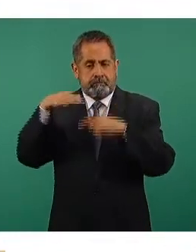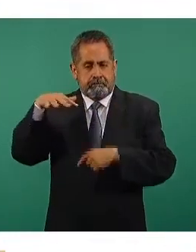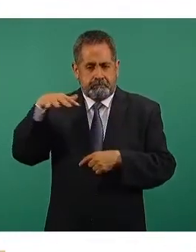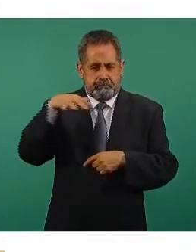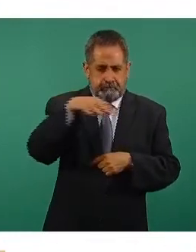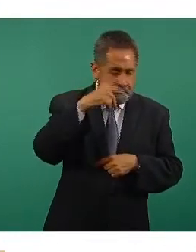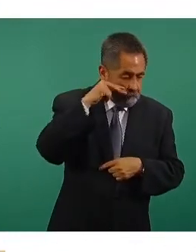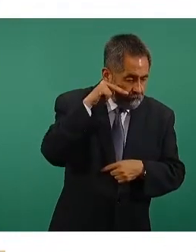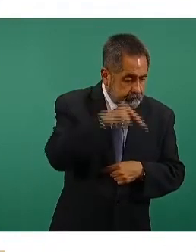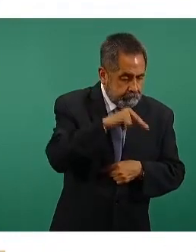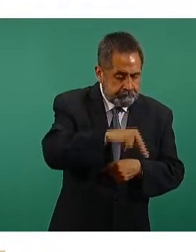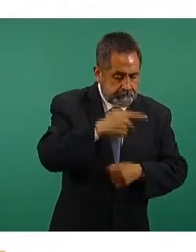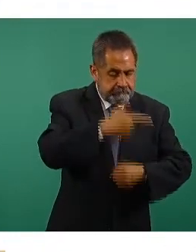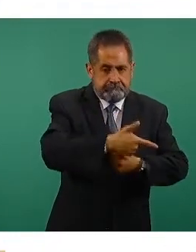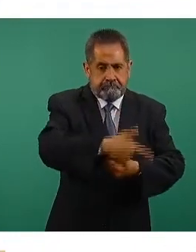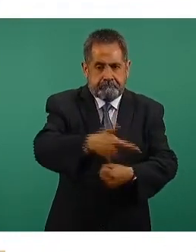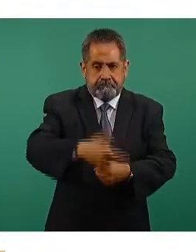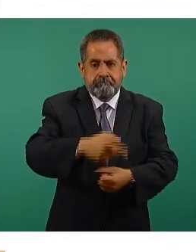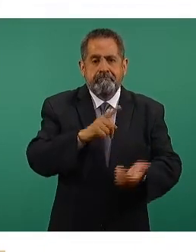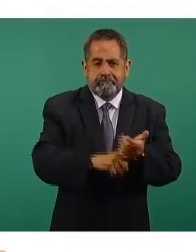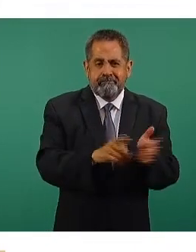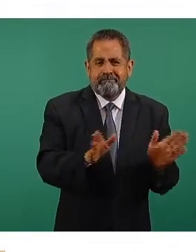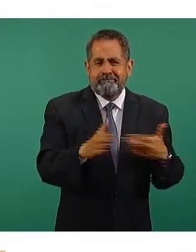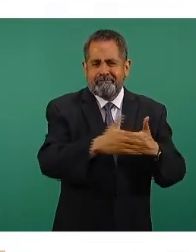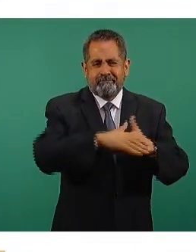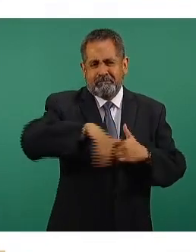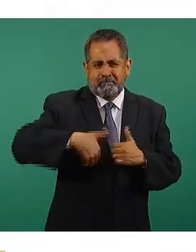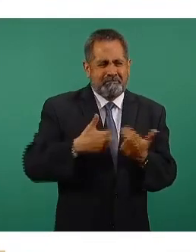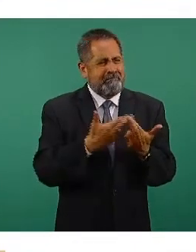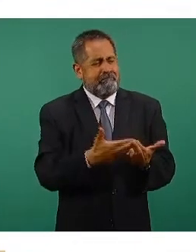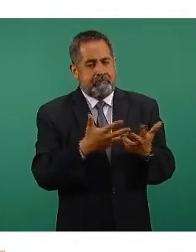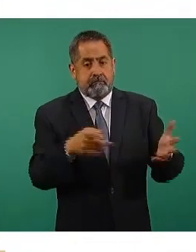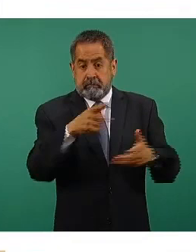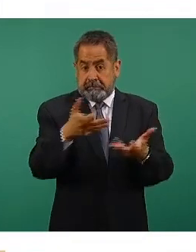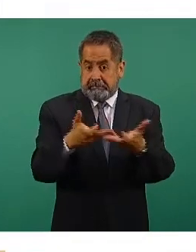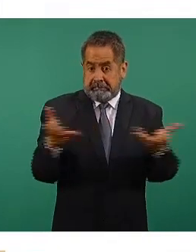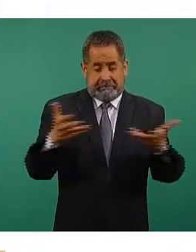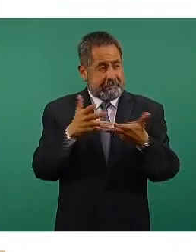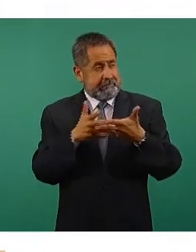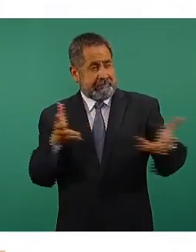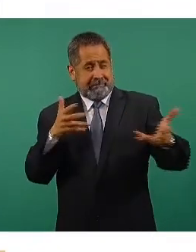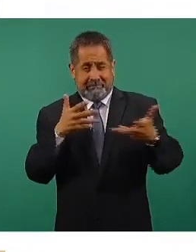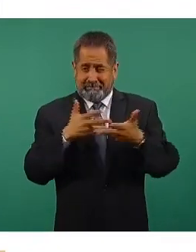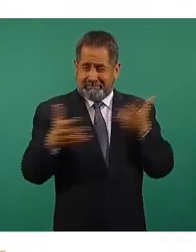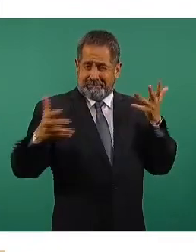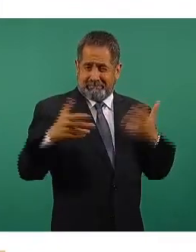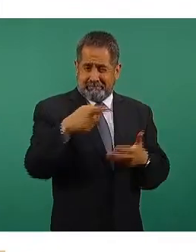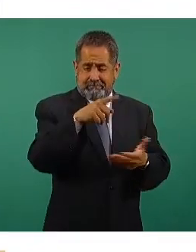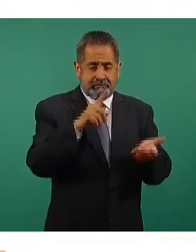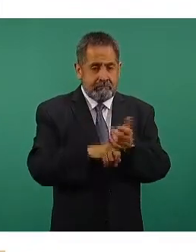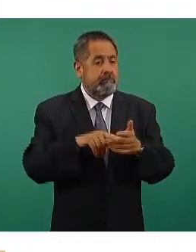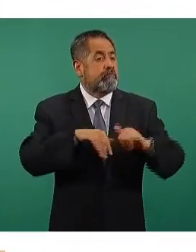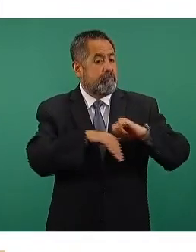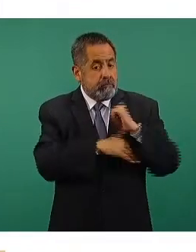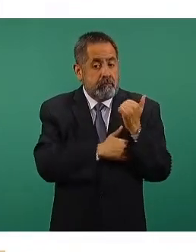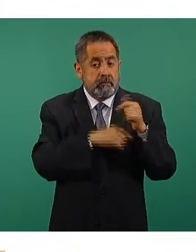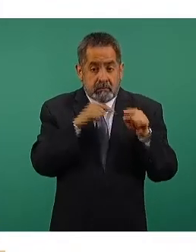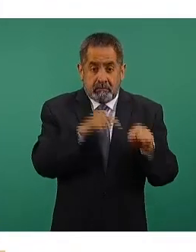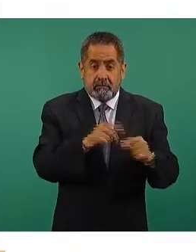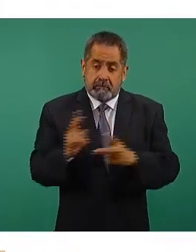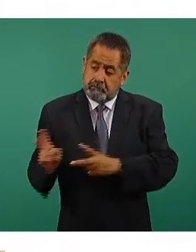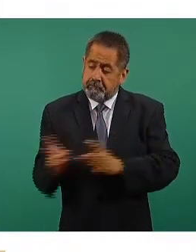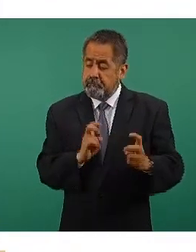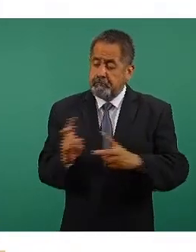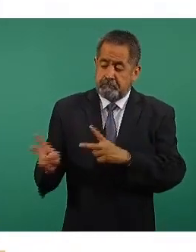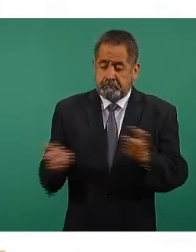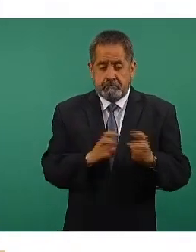inmueble. Es un inmueble muy grande con dimensiones muy, muy, muy grandes, y aquí se encuentra, en esta